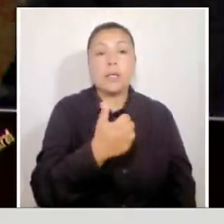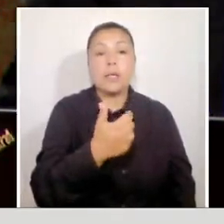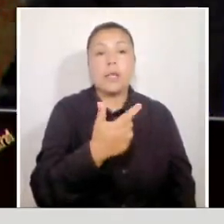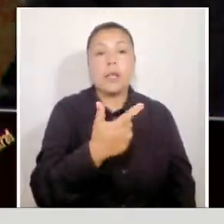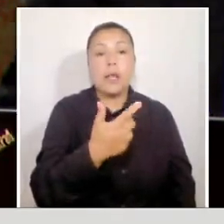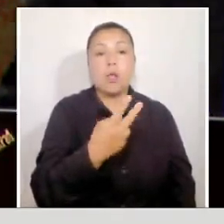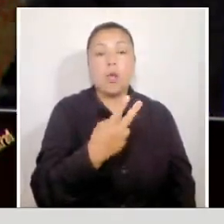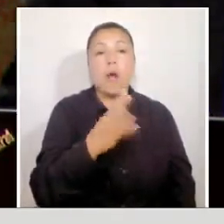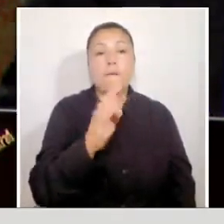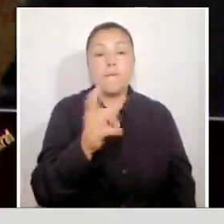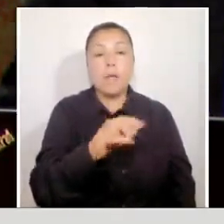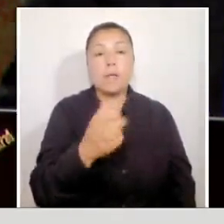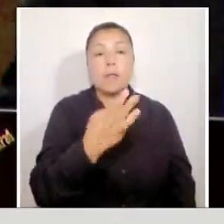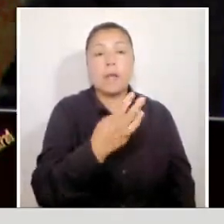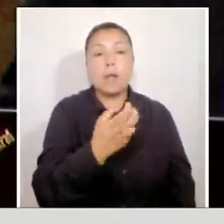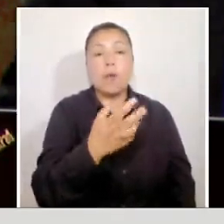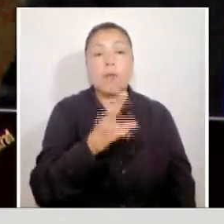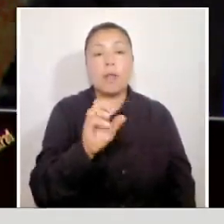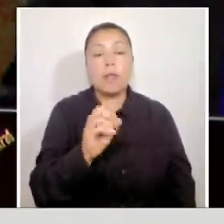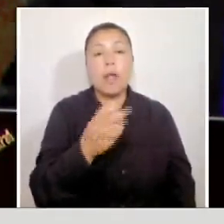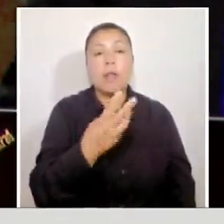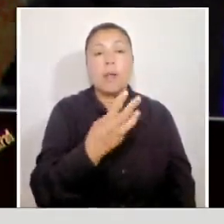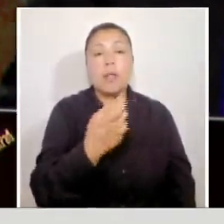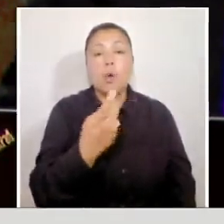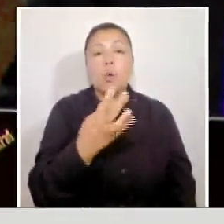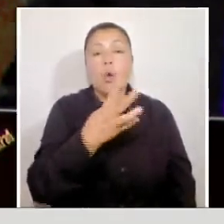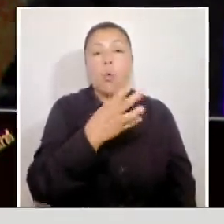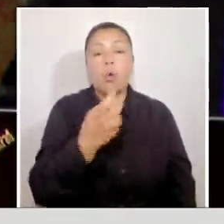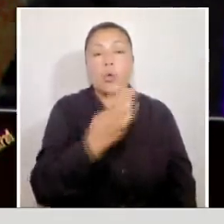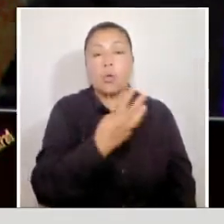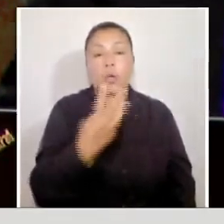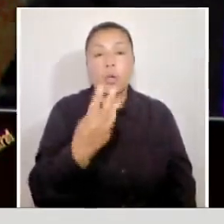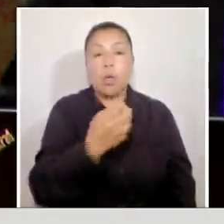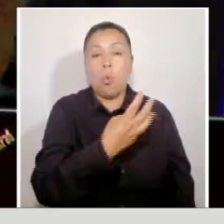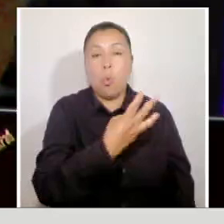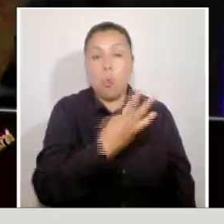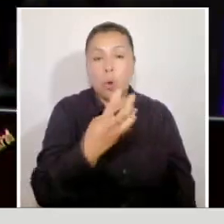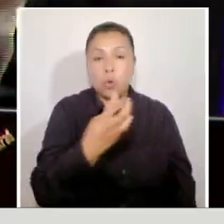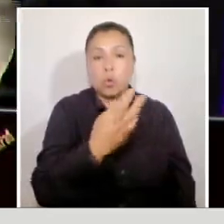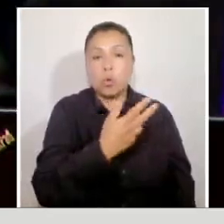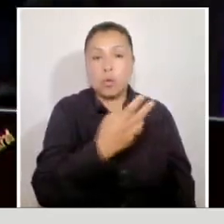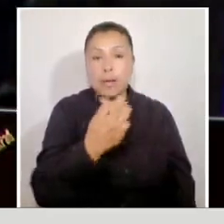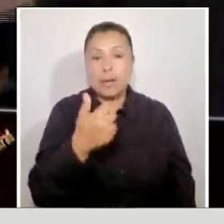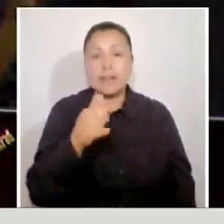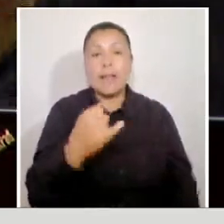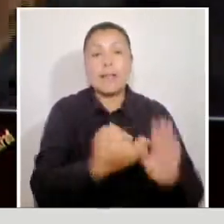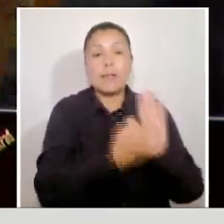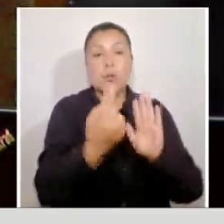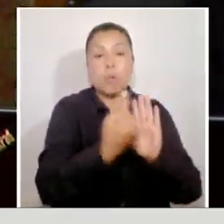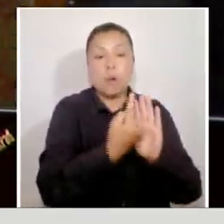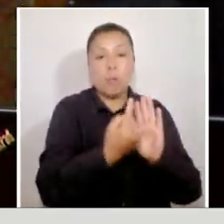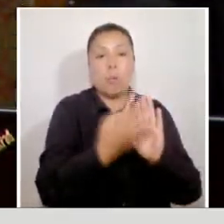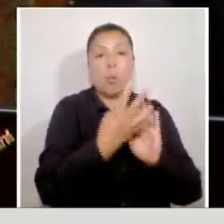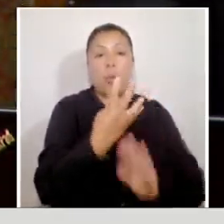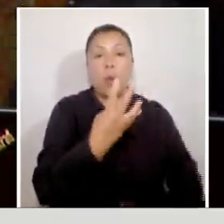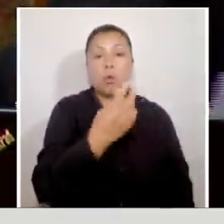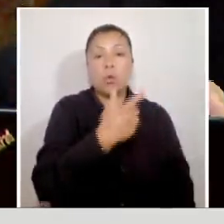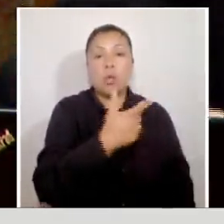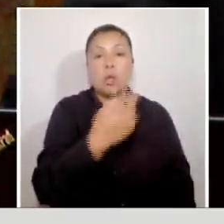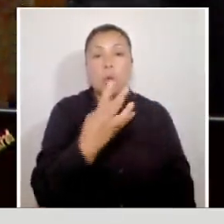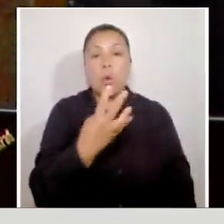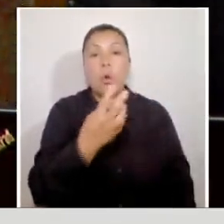390 391 433 436 inciso primero 474